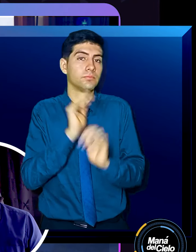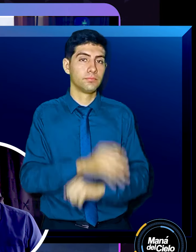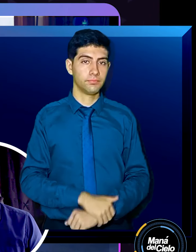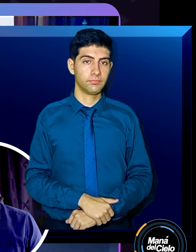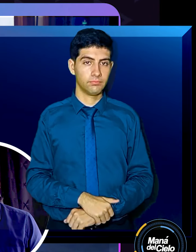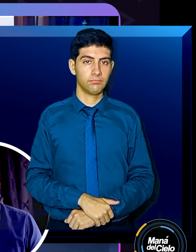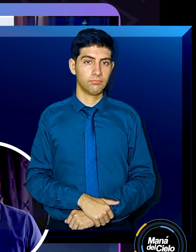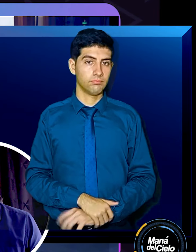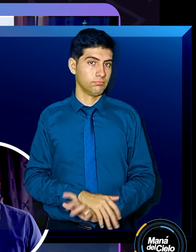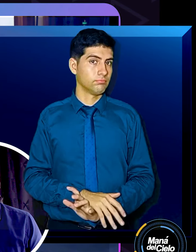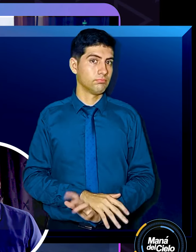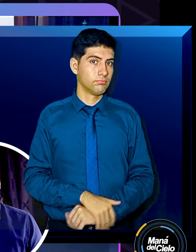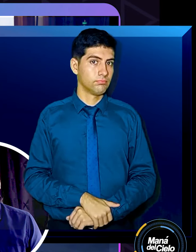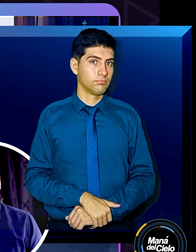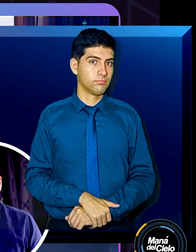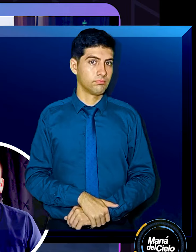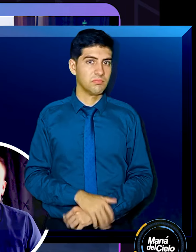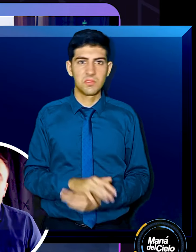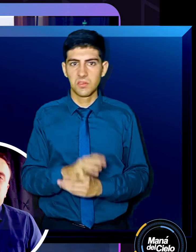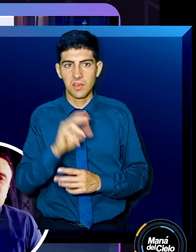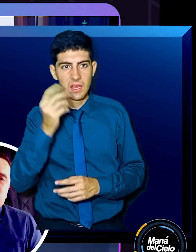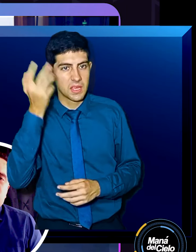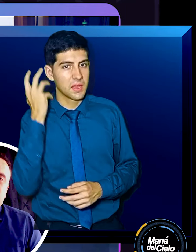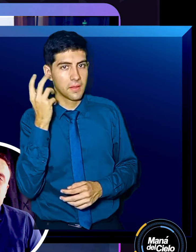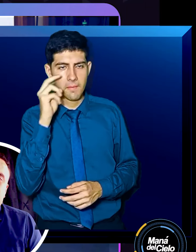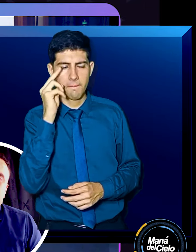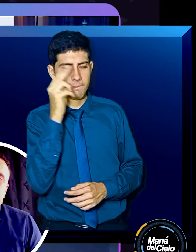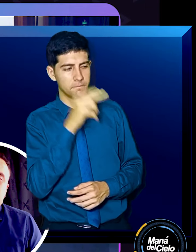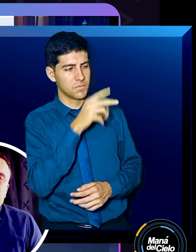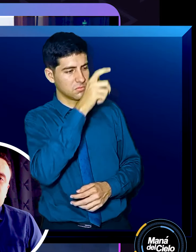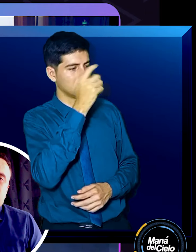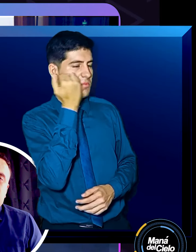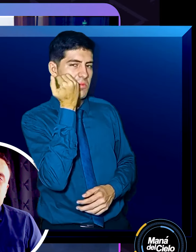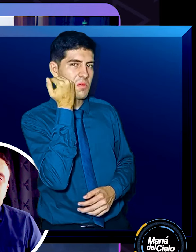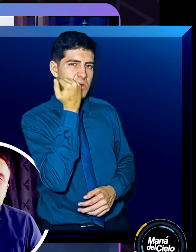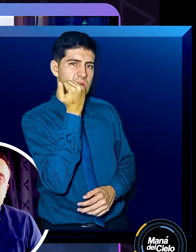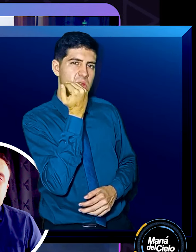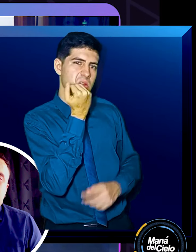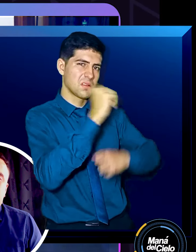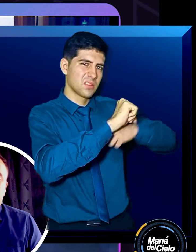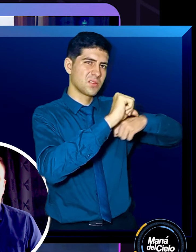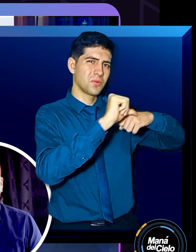y votos de ese que... Porque eso no se construye.